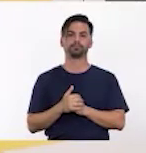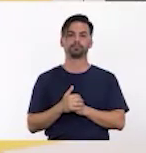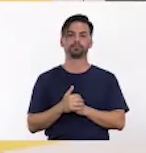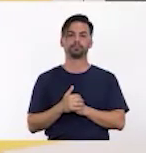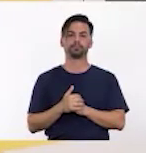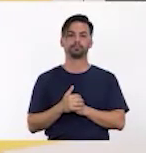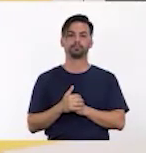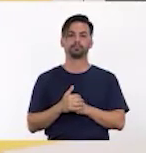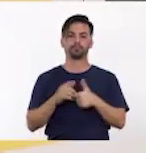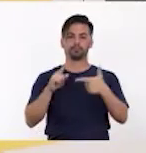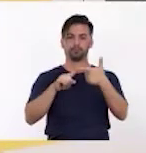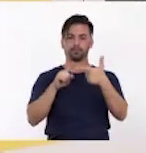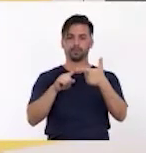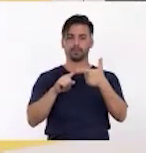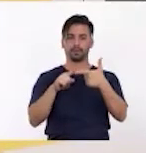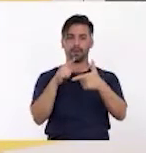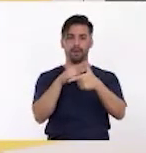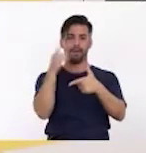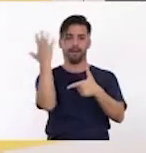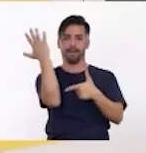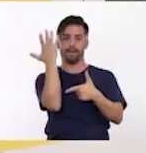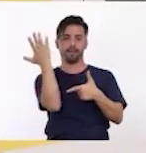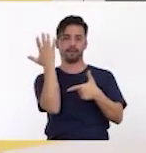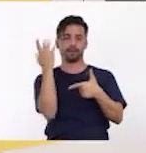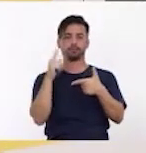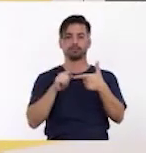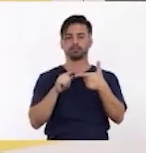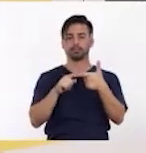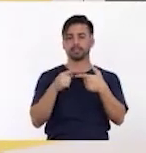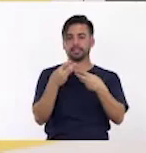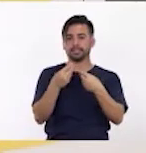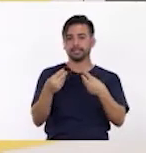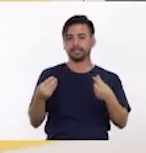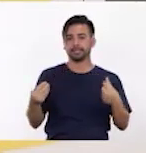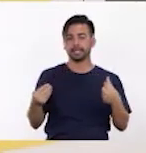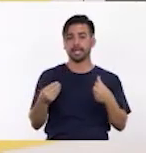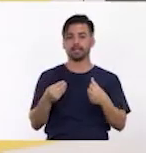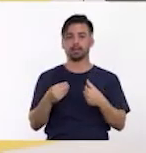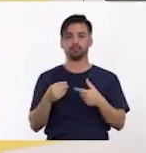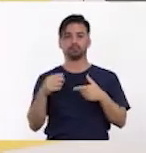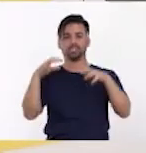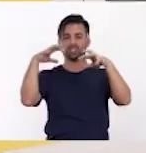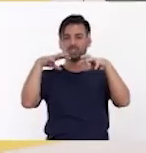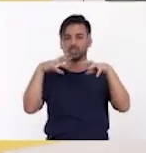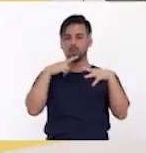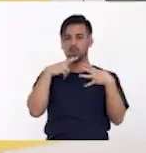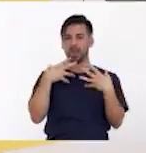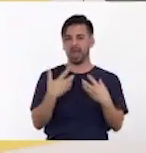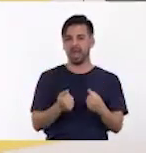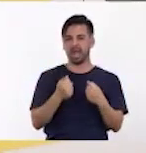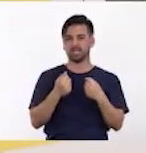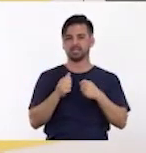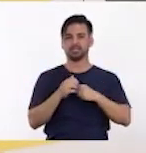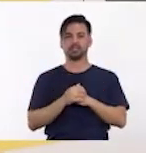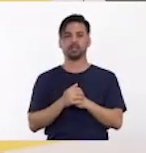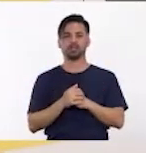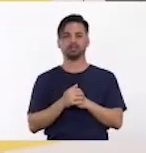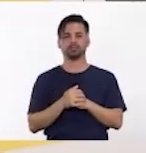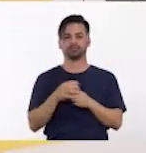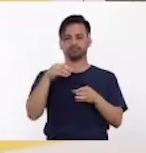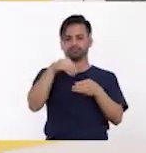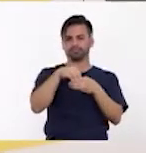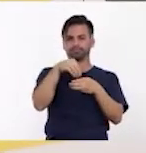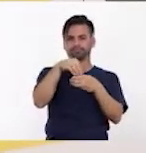Es la tierra, que se contamina, ya dijimos, con lluvias ácidas, o con el mal uso de